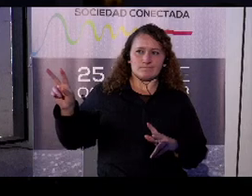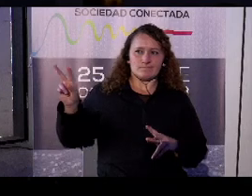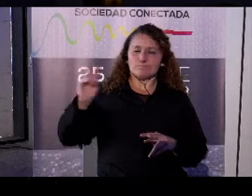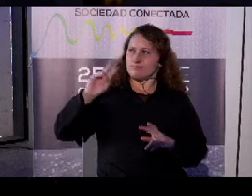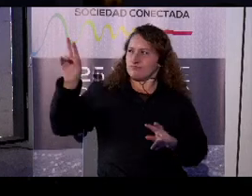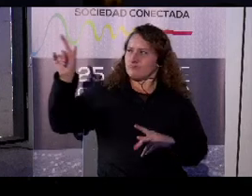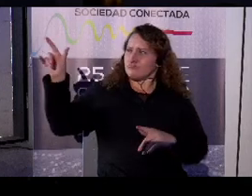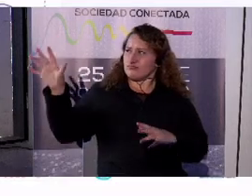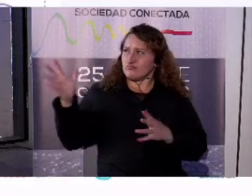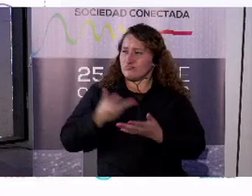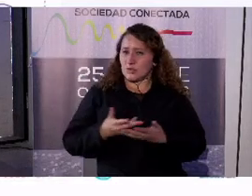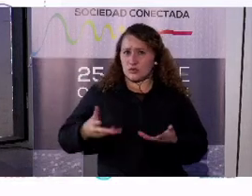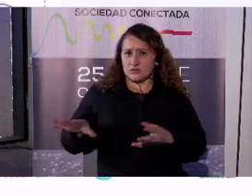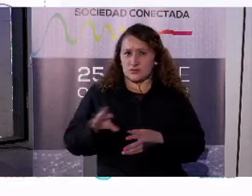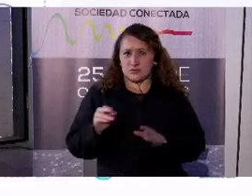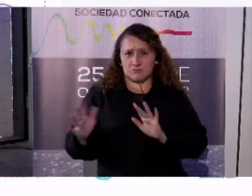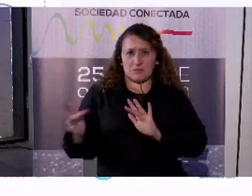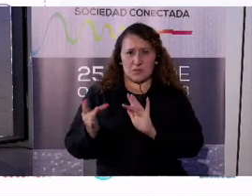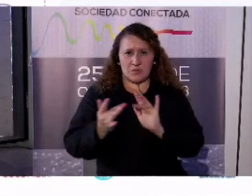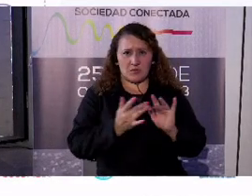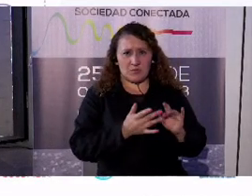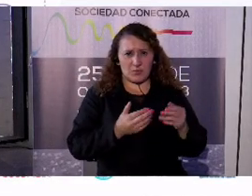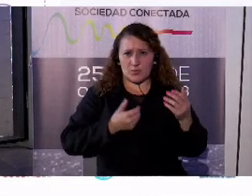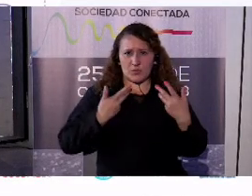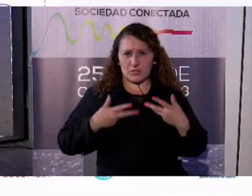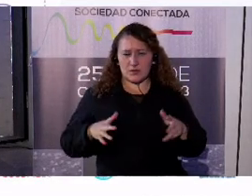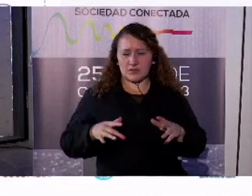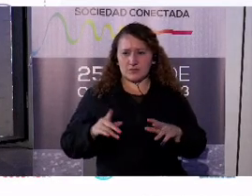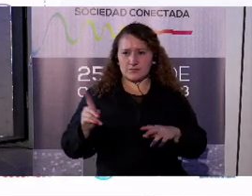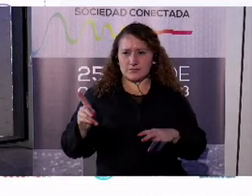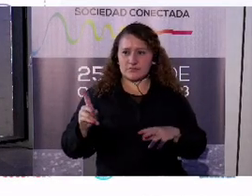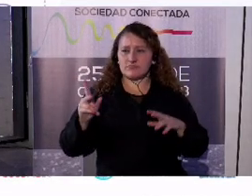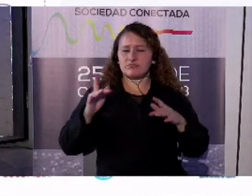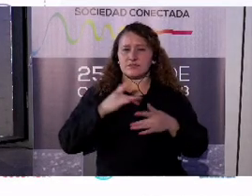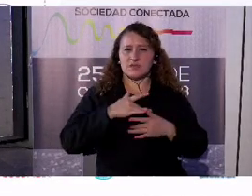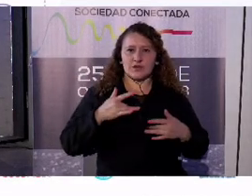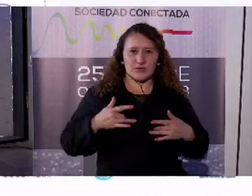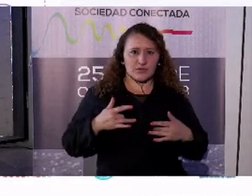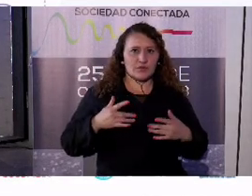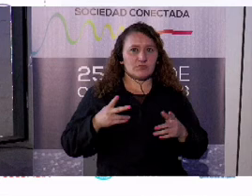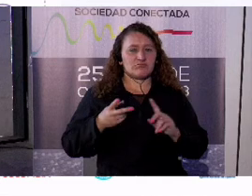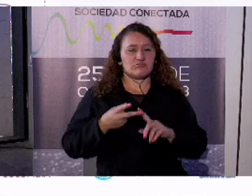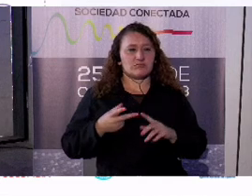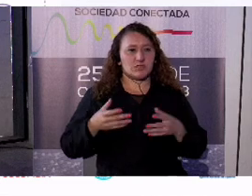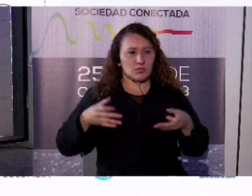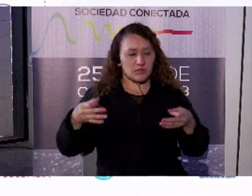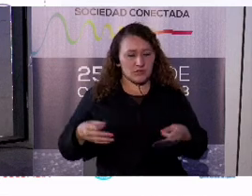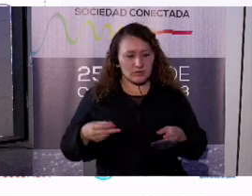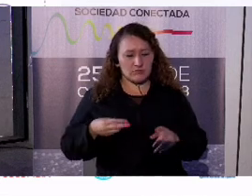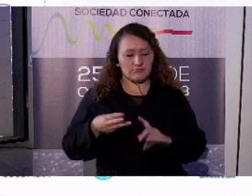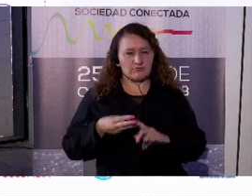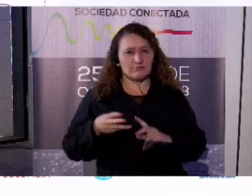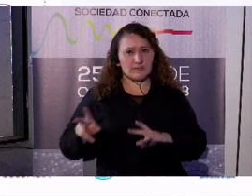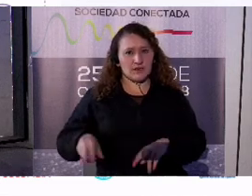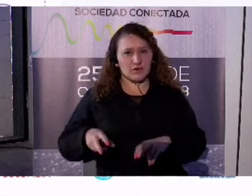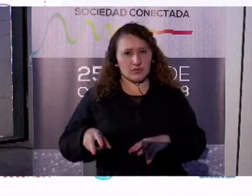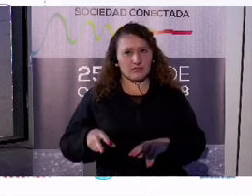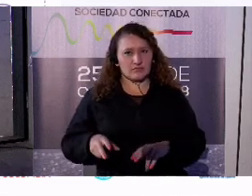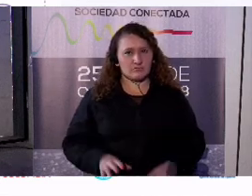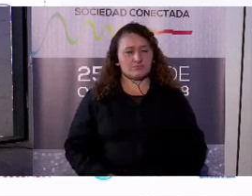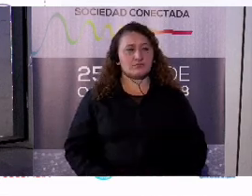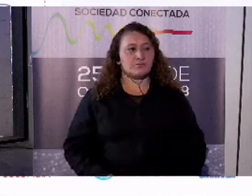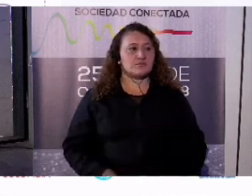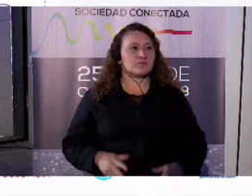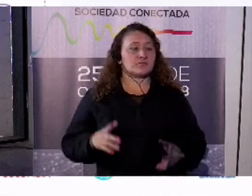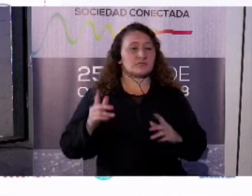conectados en cualquier vertical sea salud sea seguridad sea agro cada